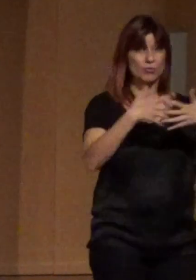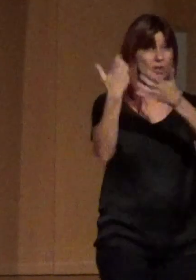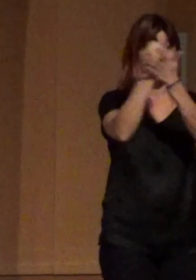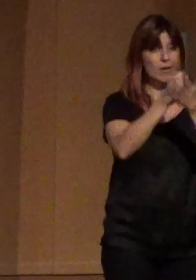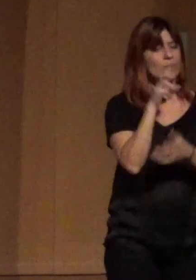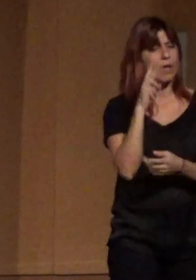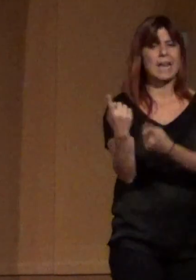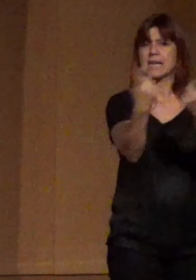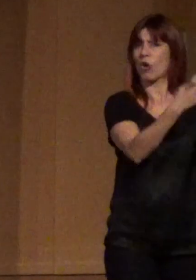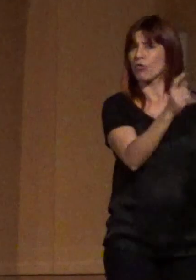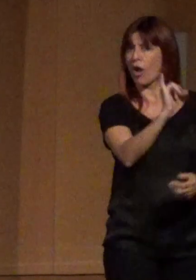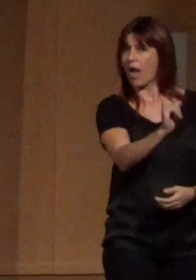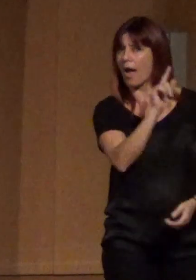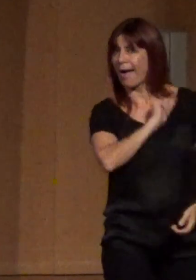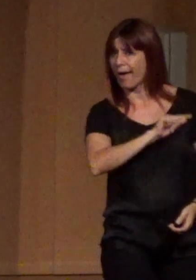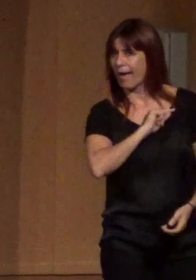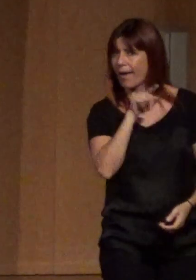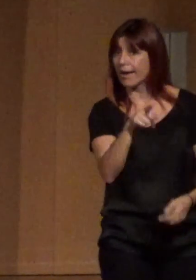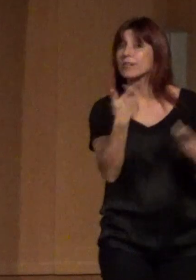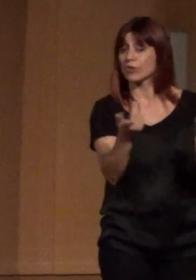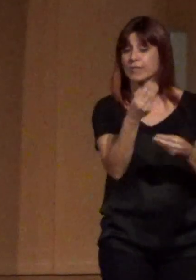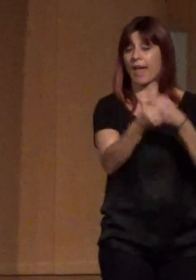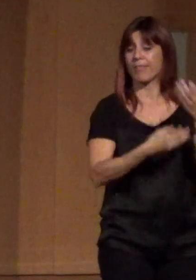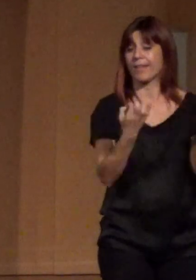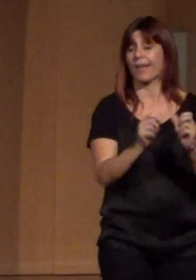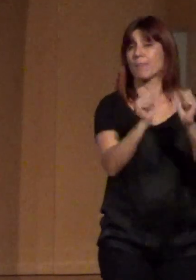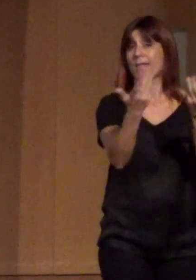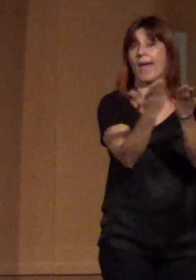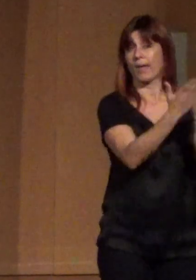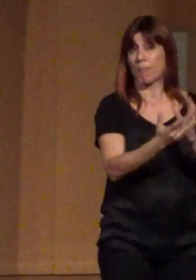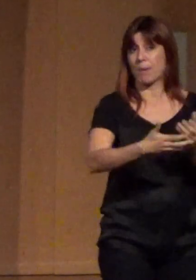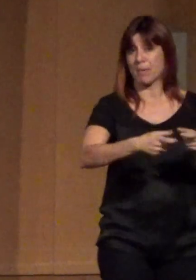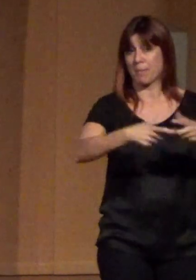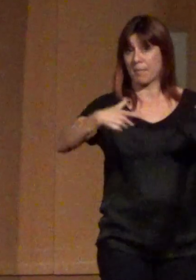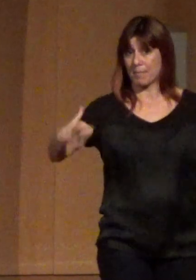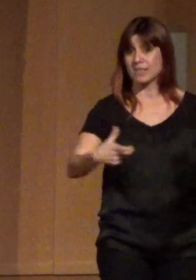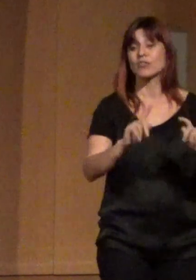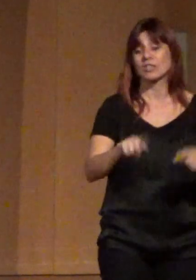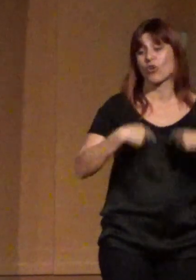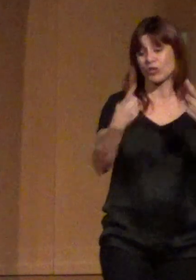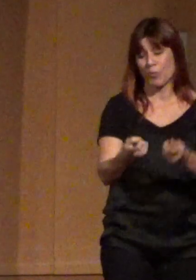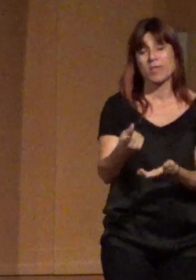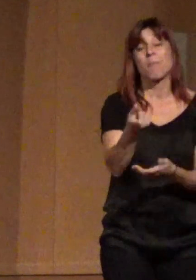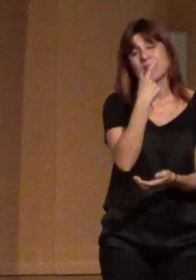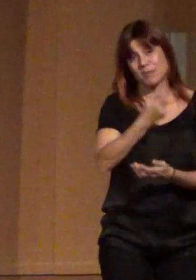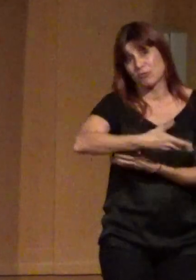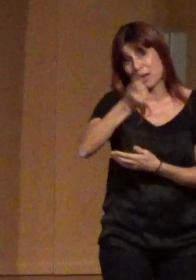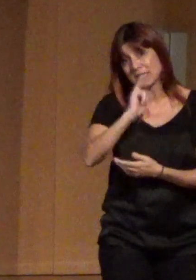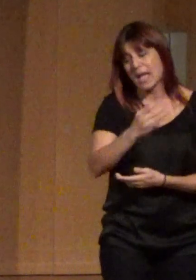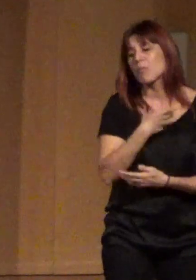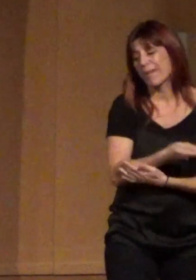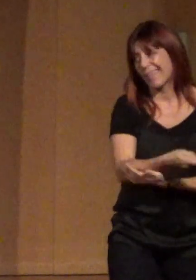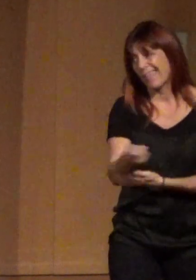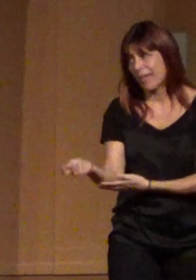mucho volumen de negocio y lógicamente ha implementado los estudios y eso ha posibilitado que muchos más pacientes puedan beneficiarse, ¿no? Hay que hacer como un traje a